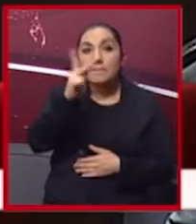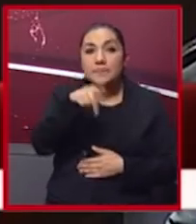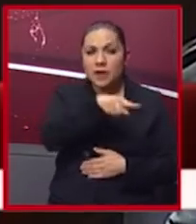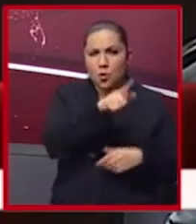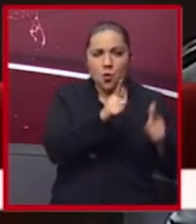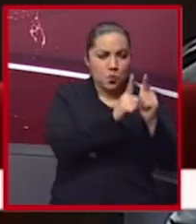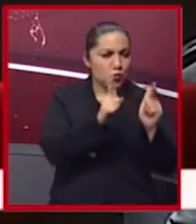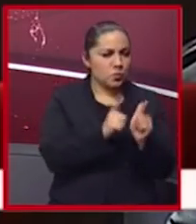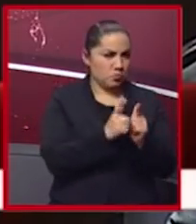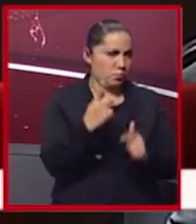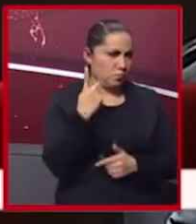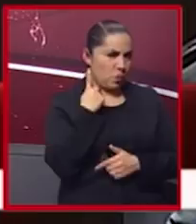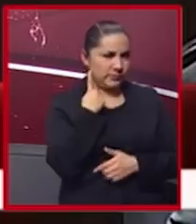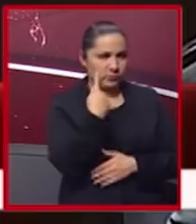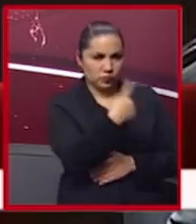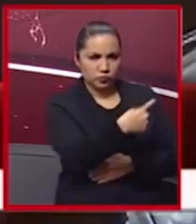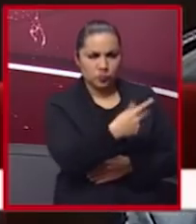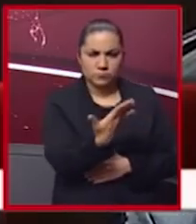Fonden.